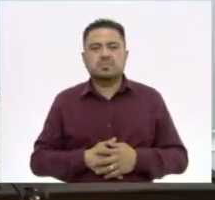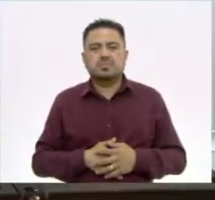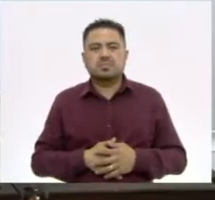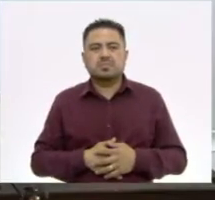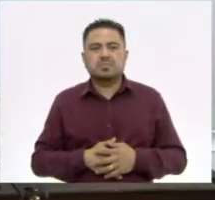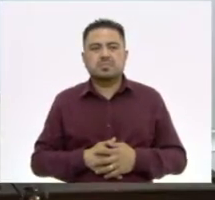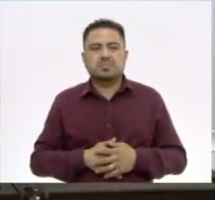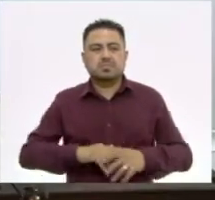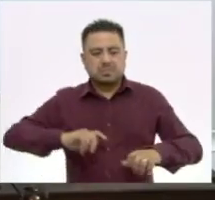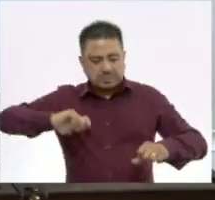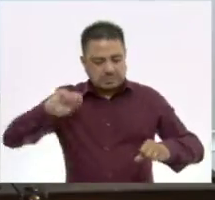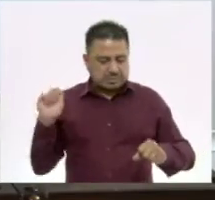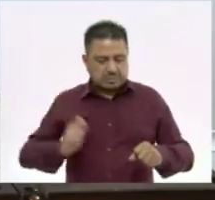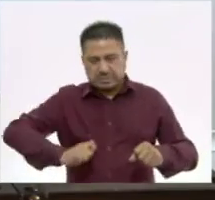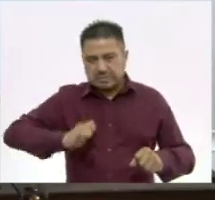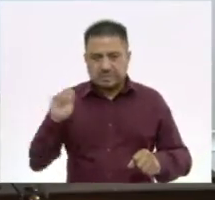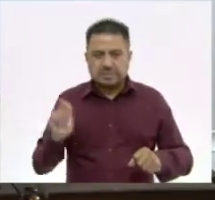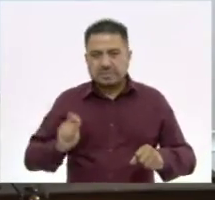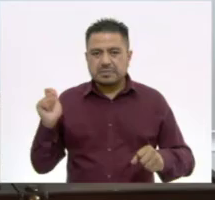martilleo